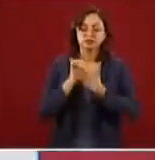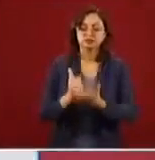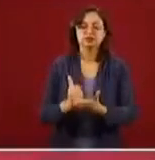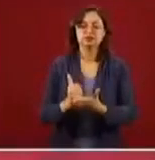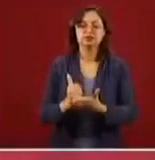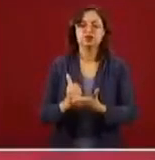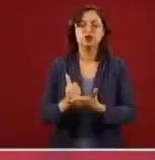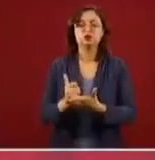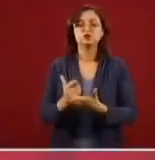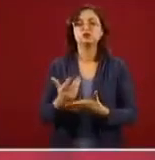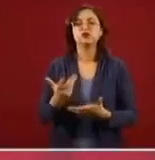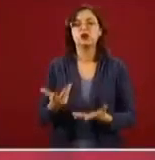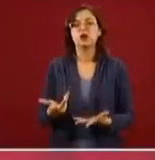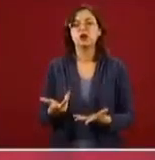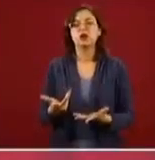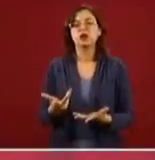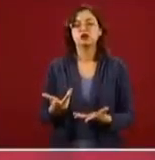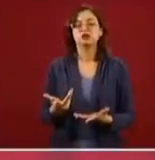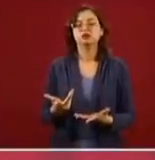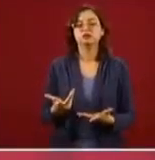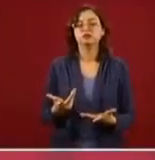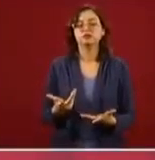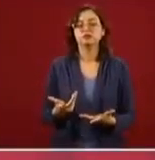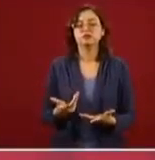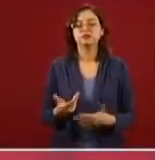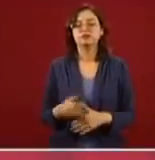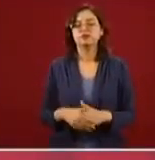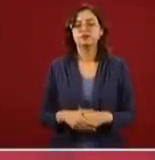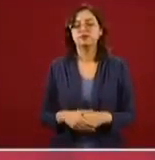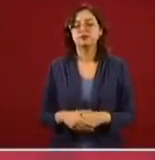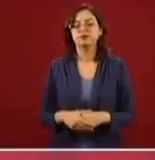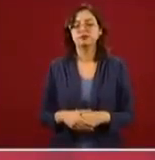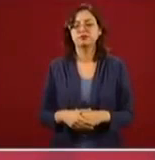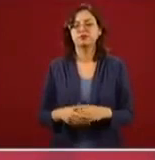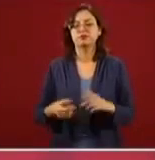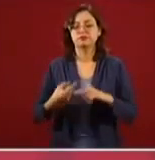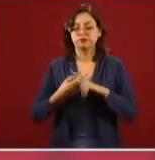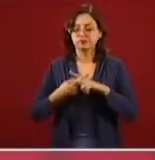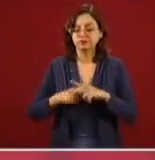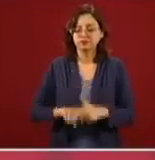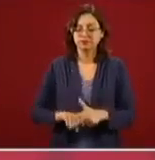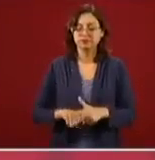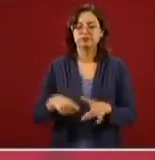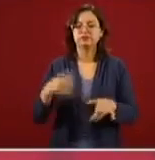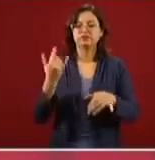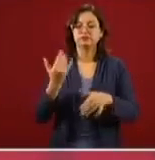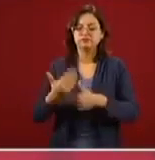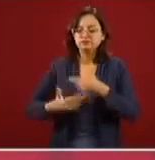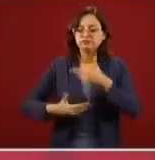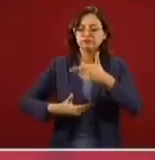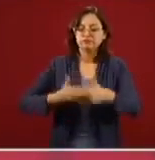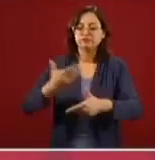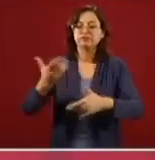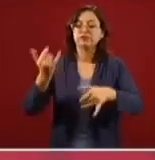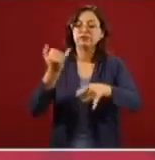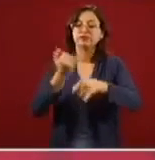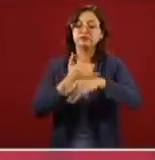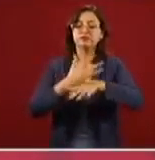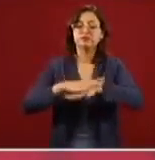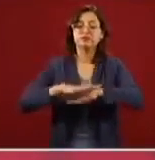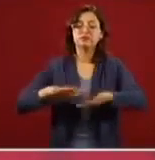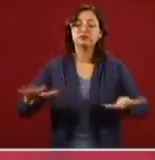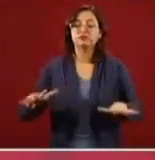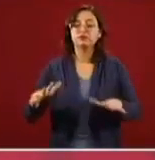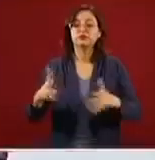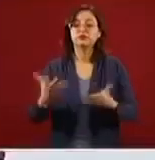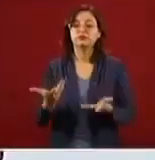se empieza con el conocimiento, la información de cómo fue que se